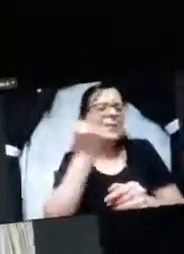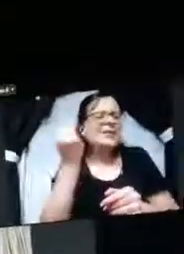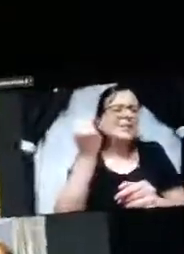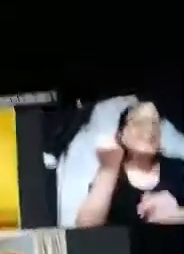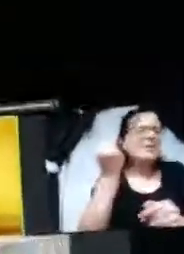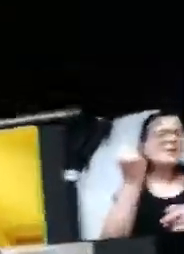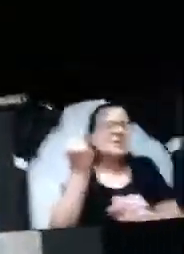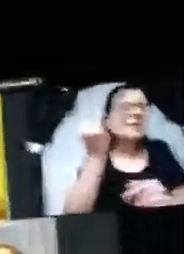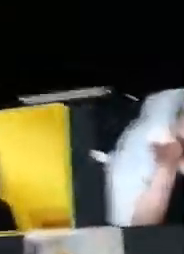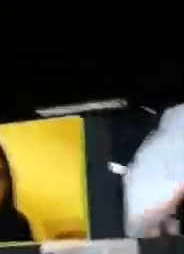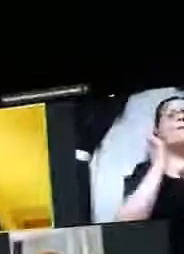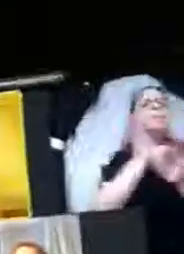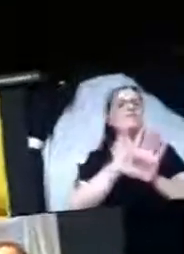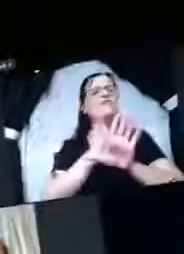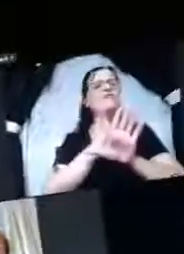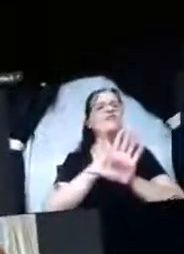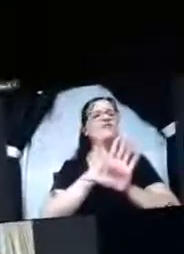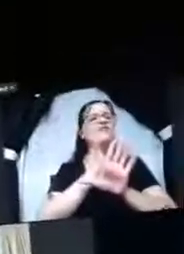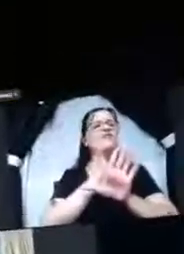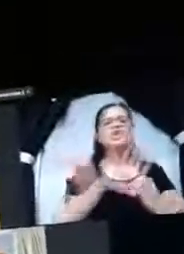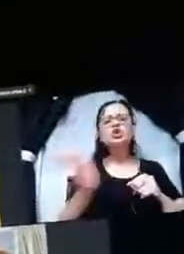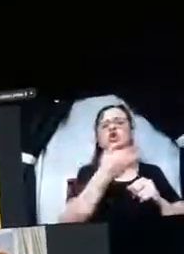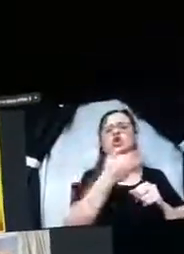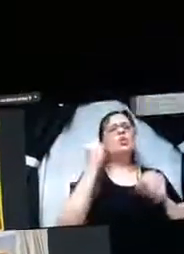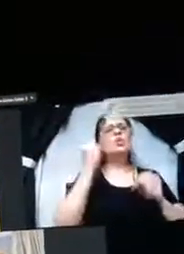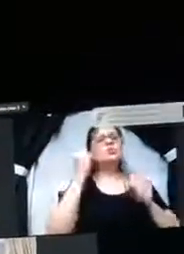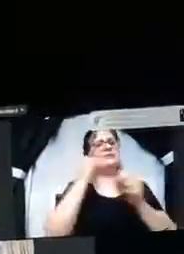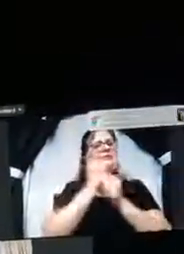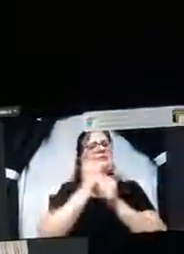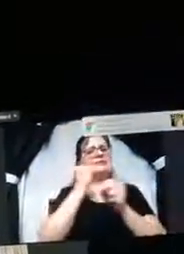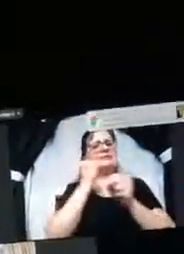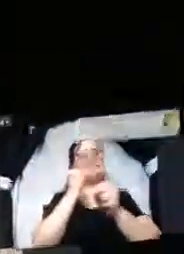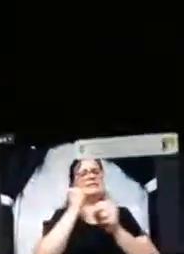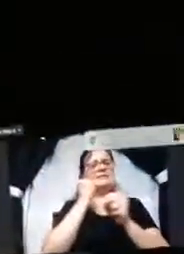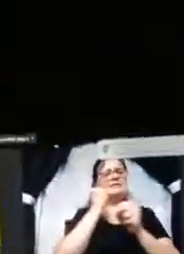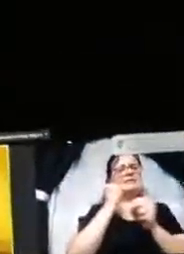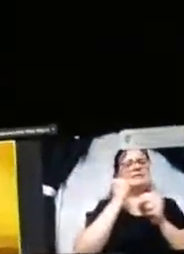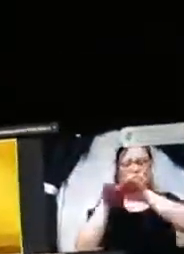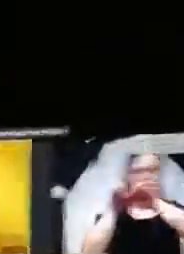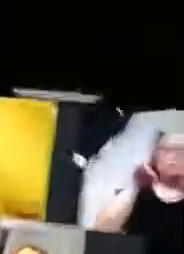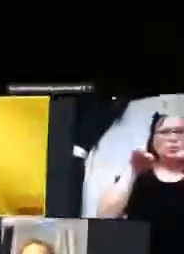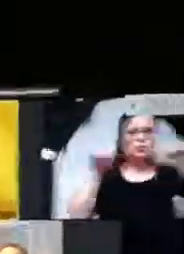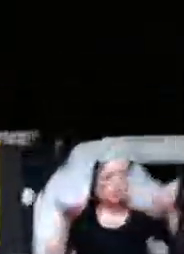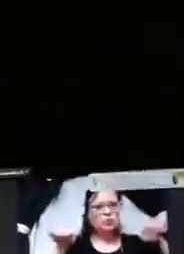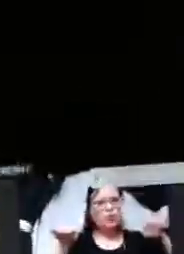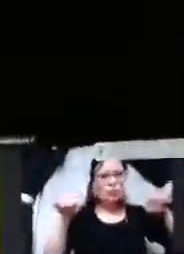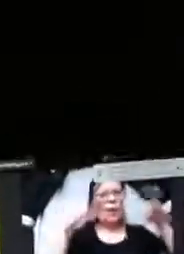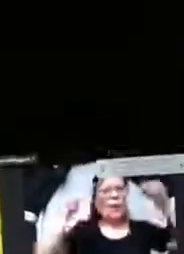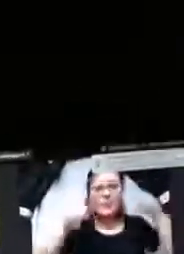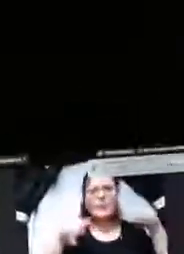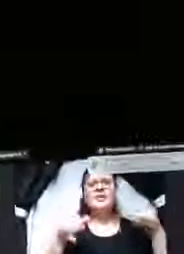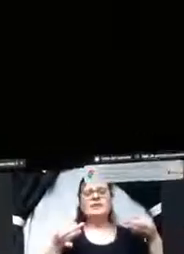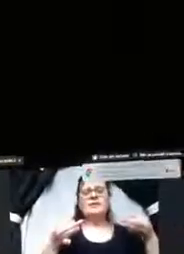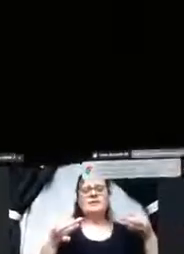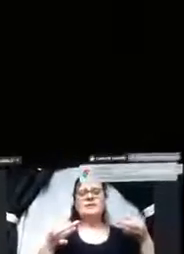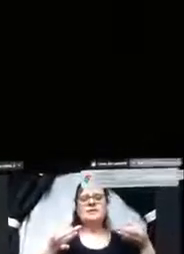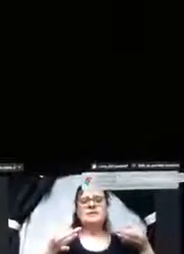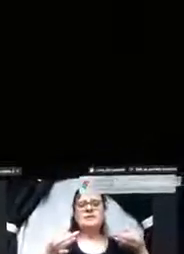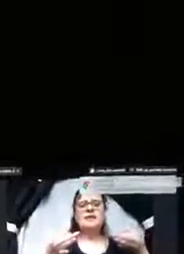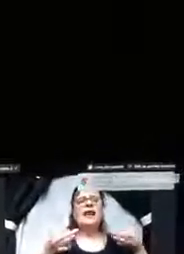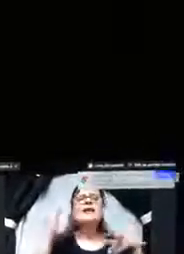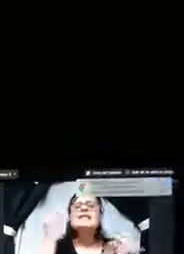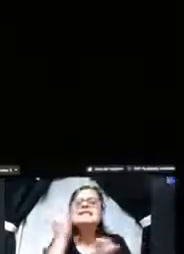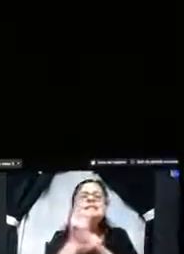trabajemos y también, digamos, la especialidad que tengamos. Una intervención siempre tiene que apuntar a la autonomía. Yo